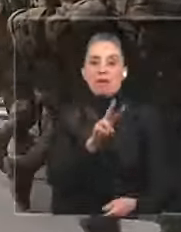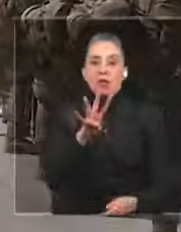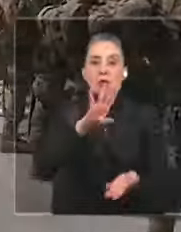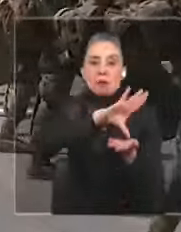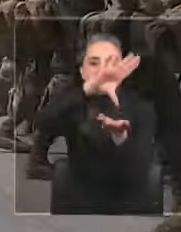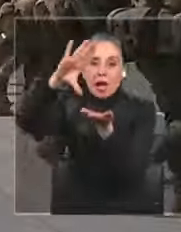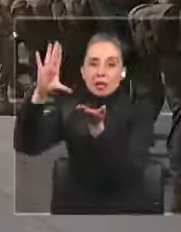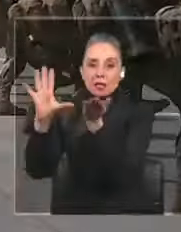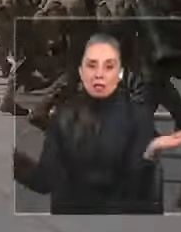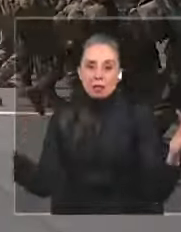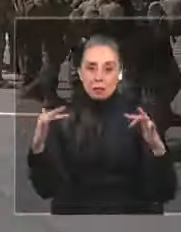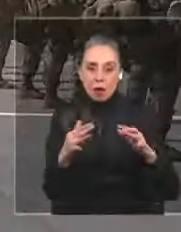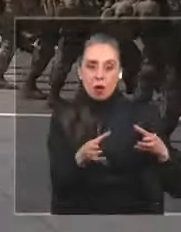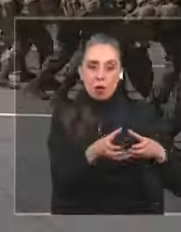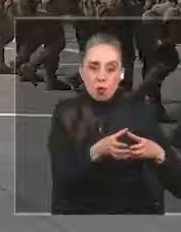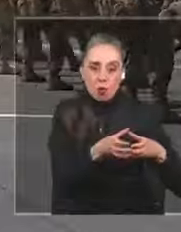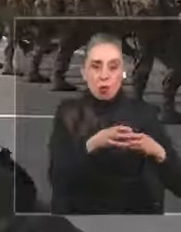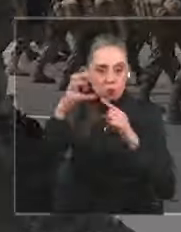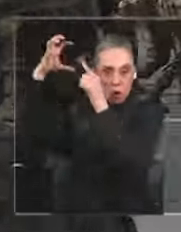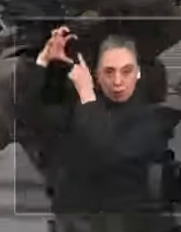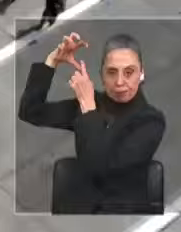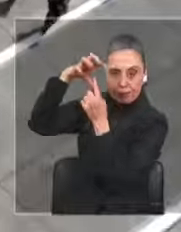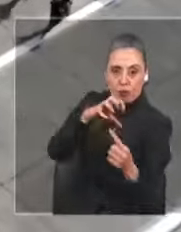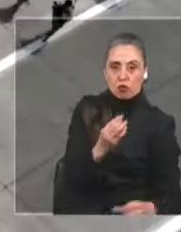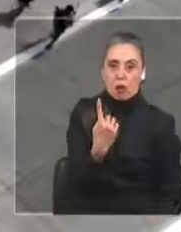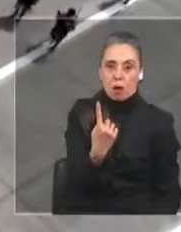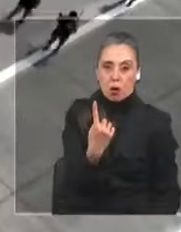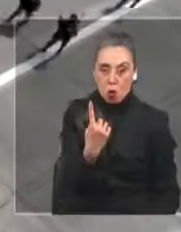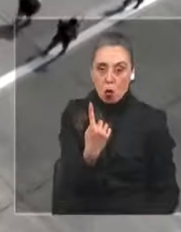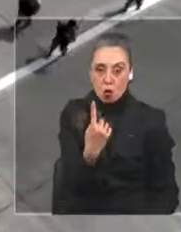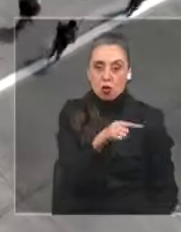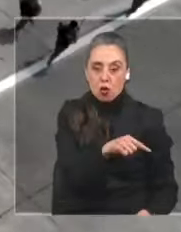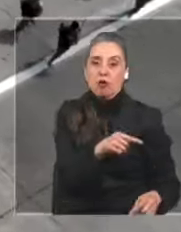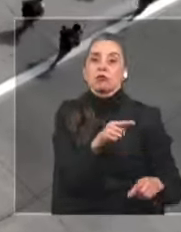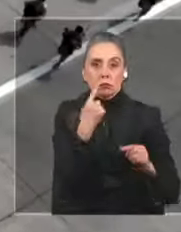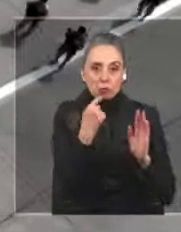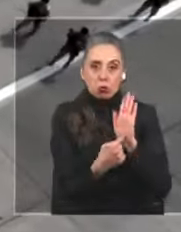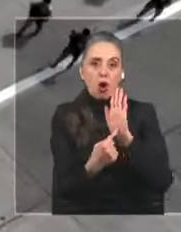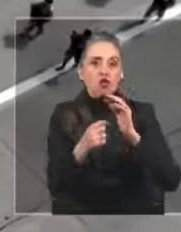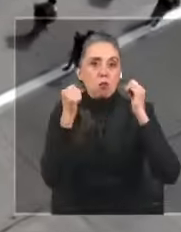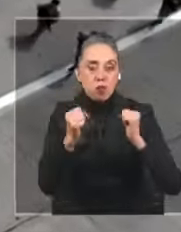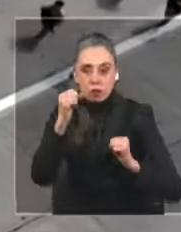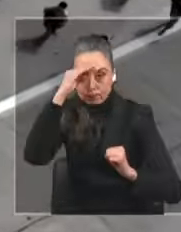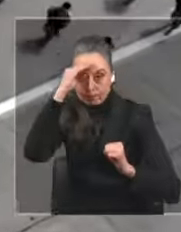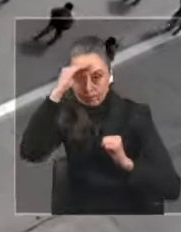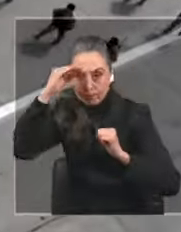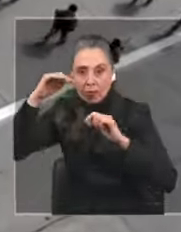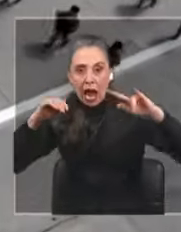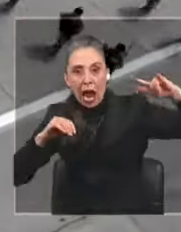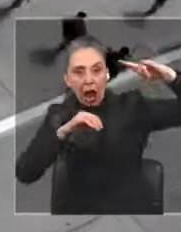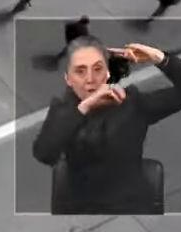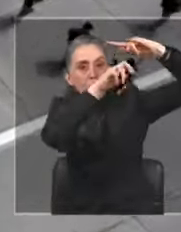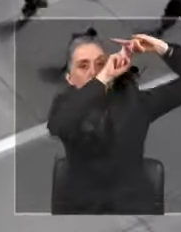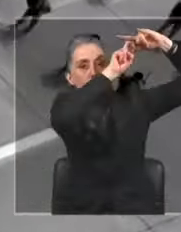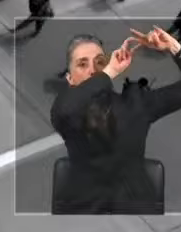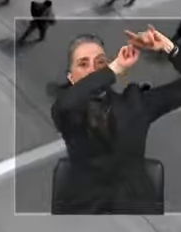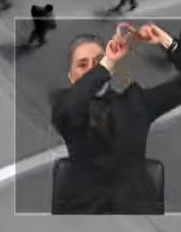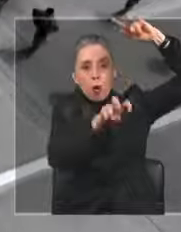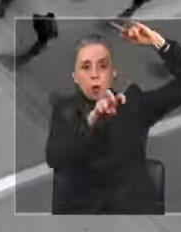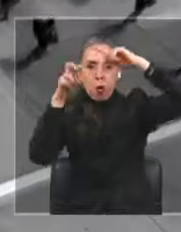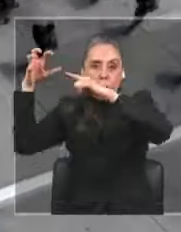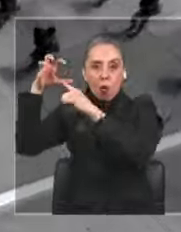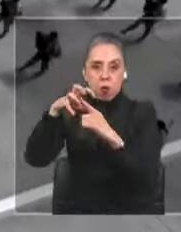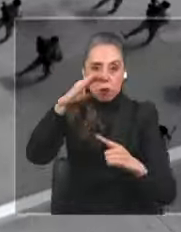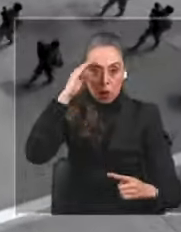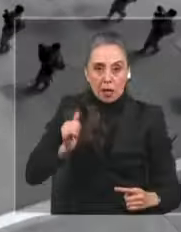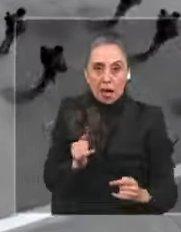2024, donde el batallón de paracaidistas número 1 Pelantaru demostró su capacidad para interoperar con efectivos de